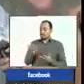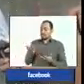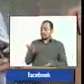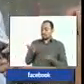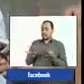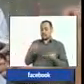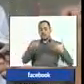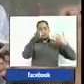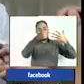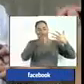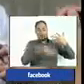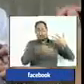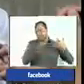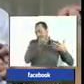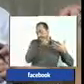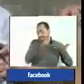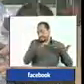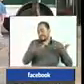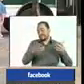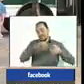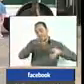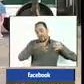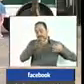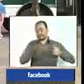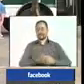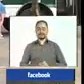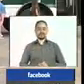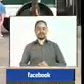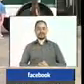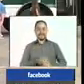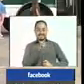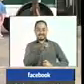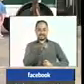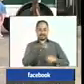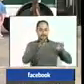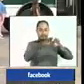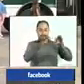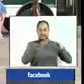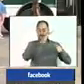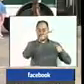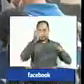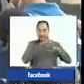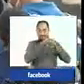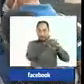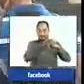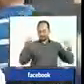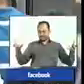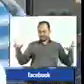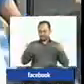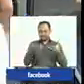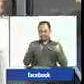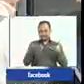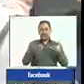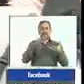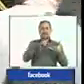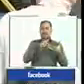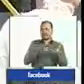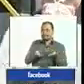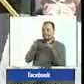los jurídicos deben seguir en un caso que se dé. En este acercamiento de la Mesa Nacional de Transporte se incluyó el estudio